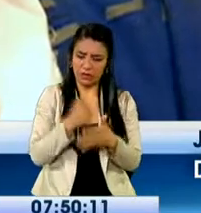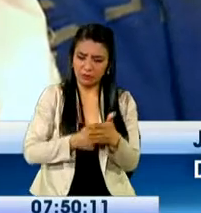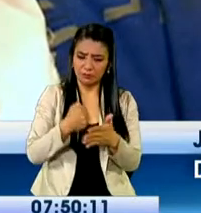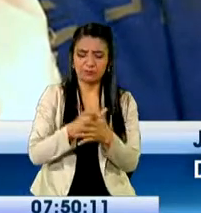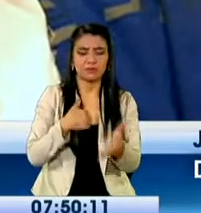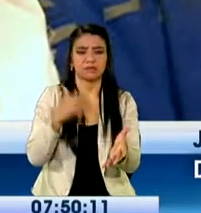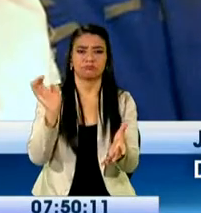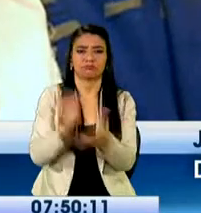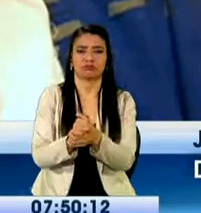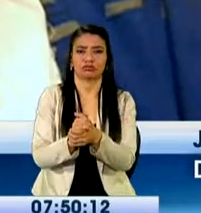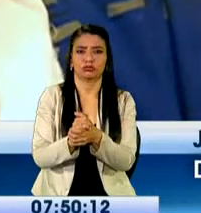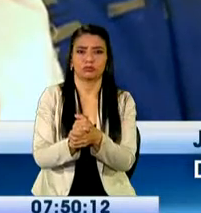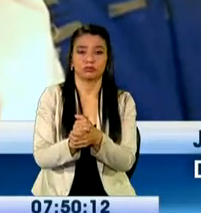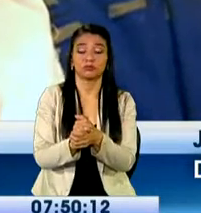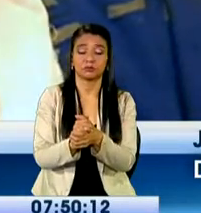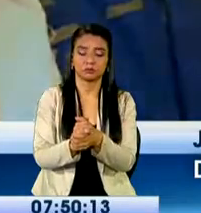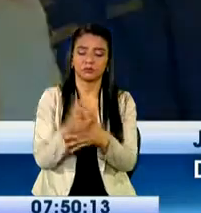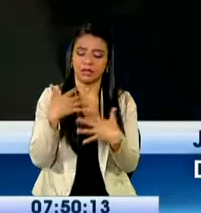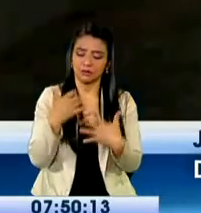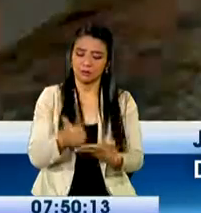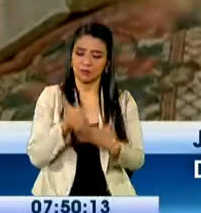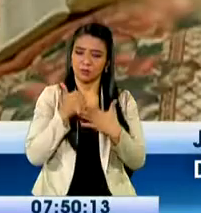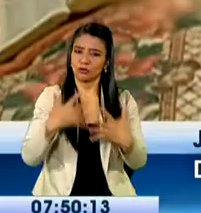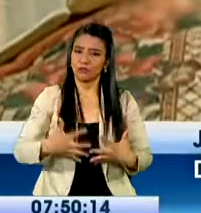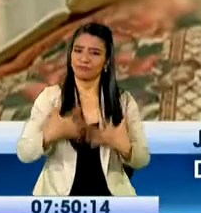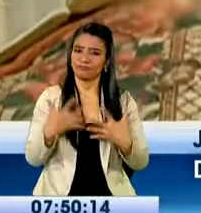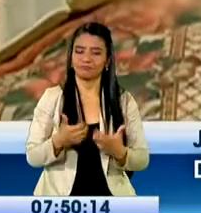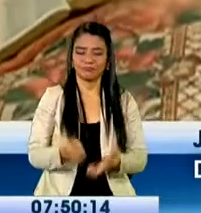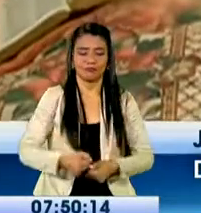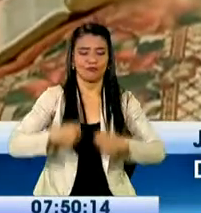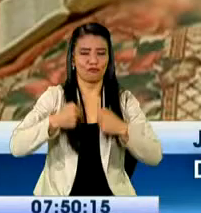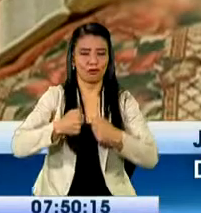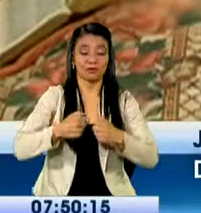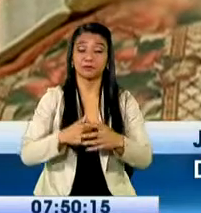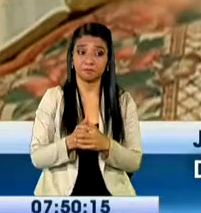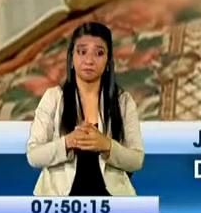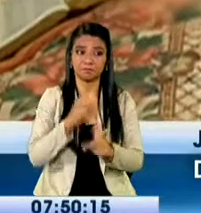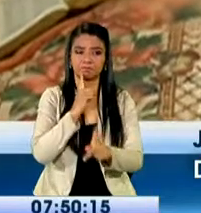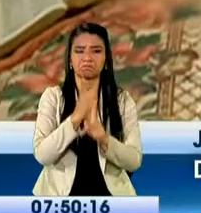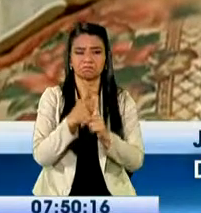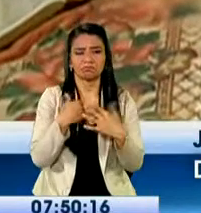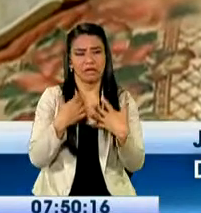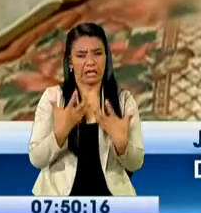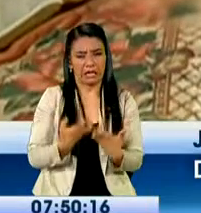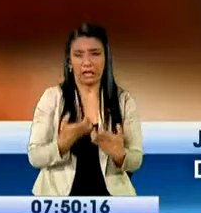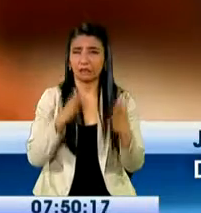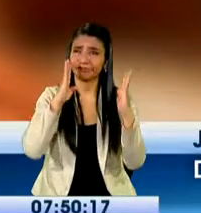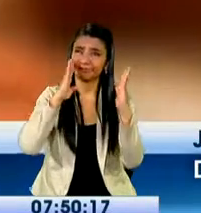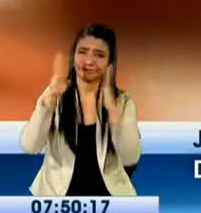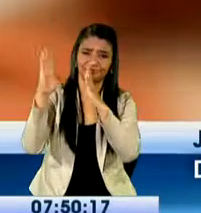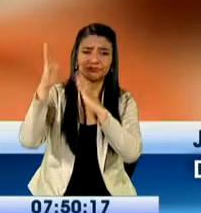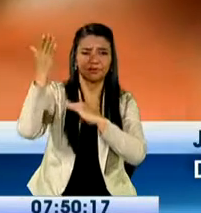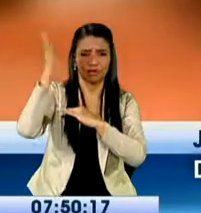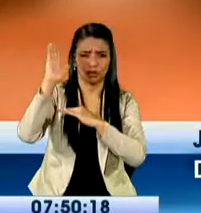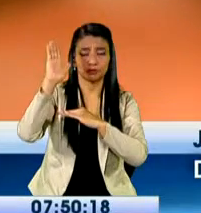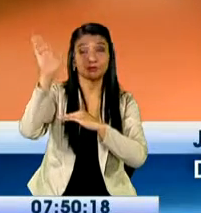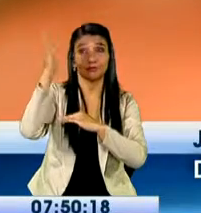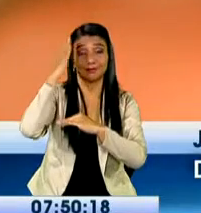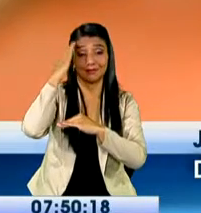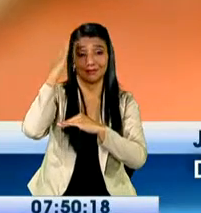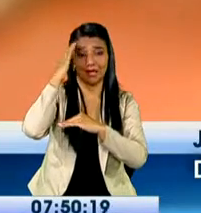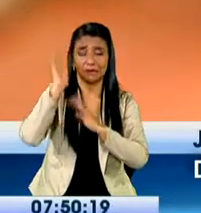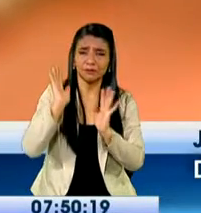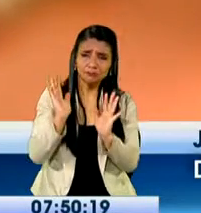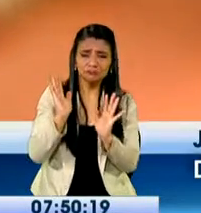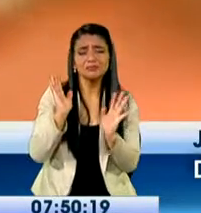esposo. Ellas son las que me dan fuerza. Nos confiesa que ha puesto su esperanza en un ser supremo y que sabe que esta es solo una